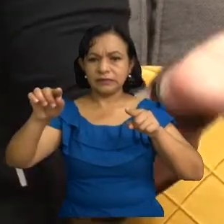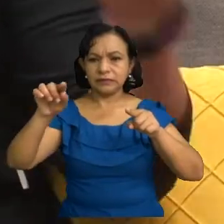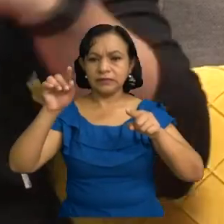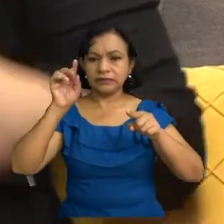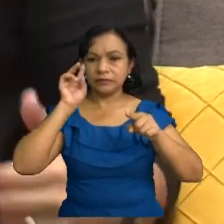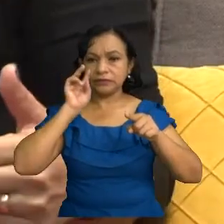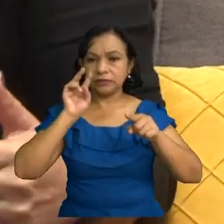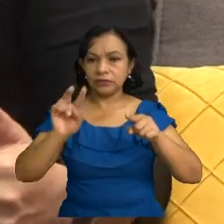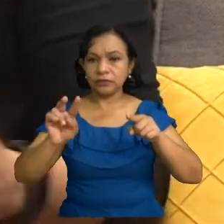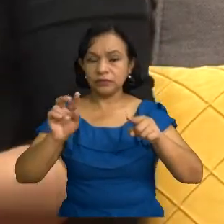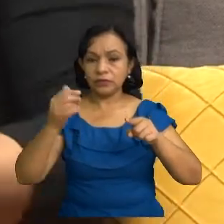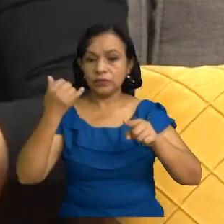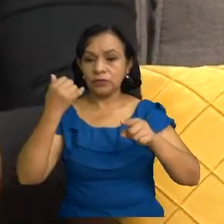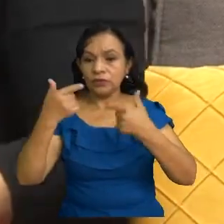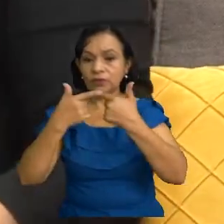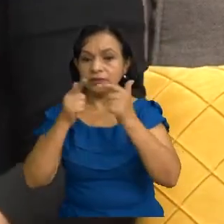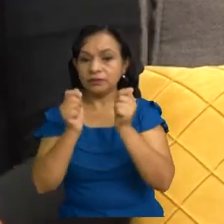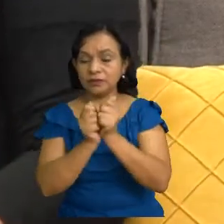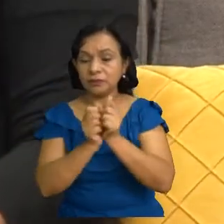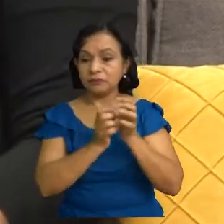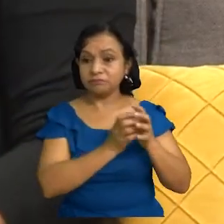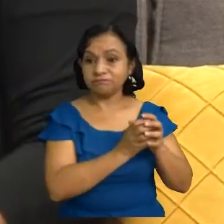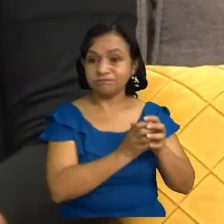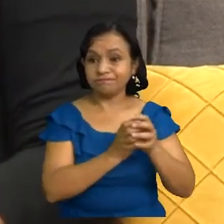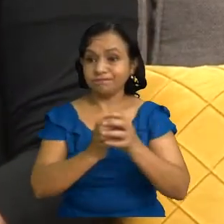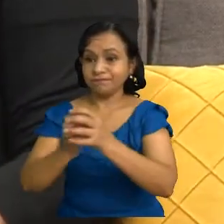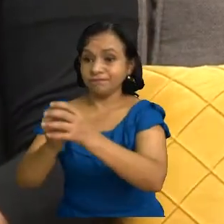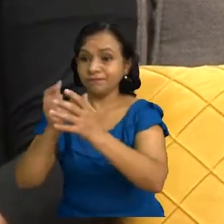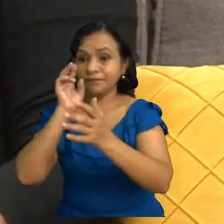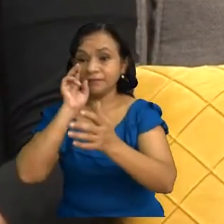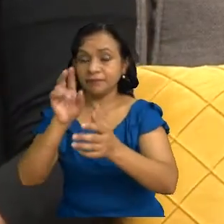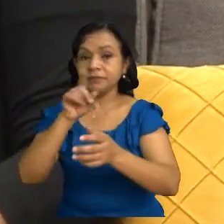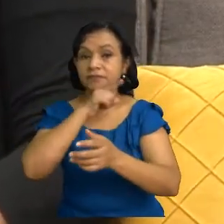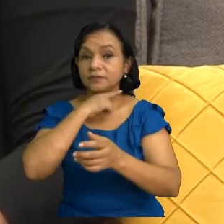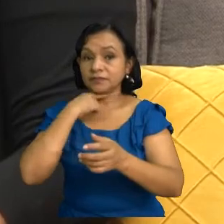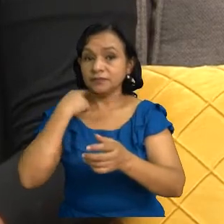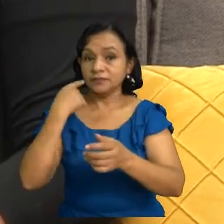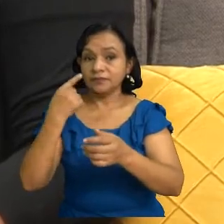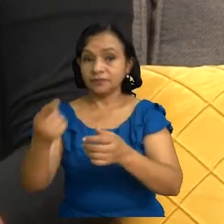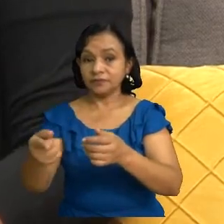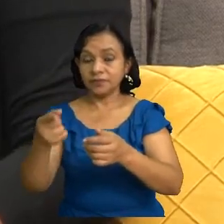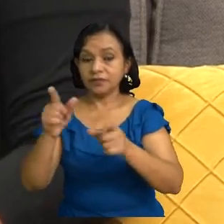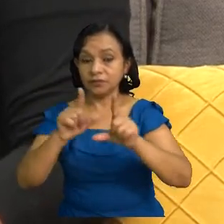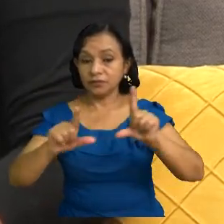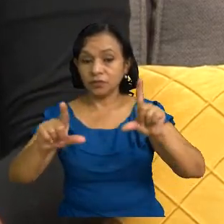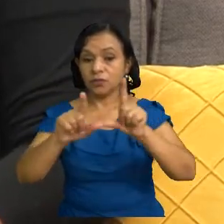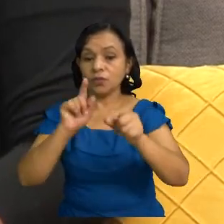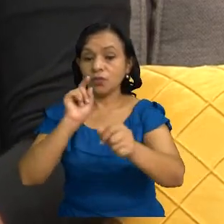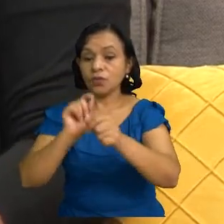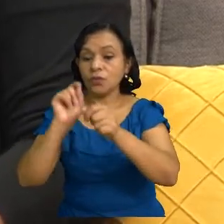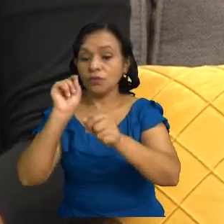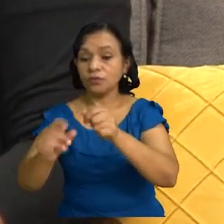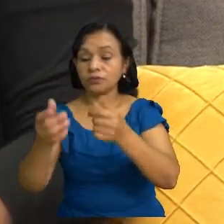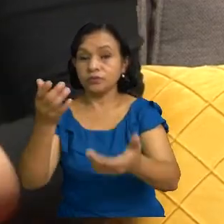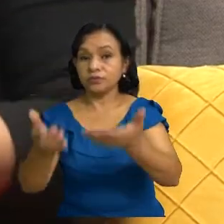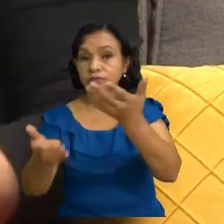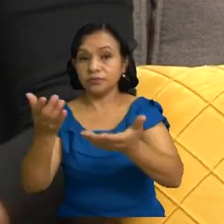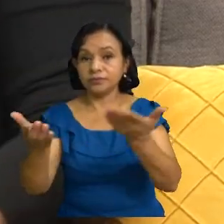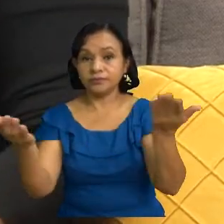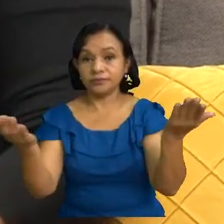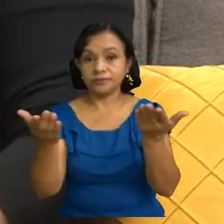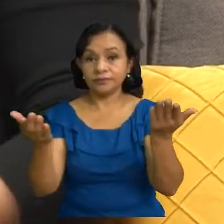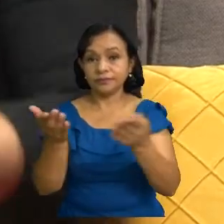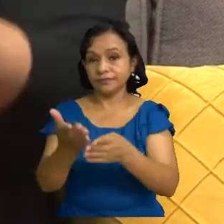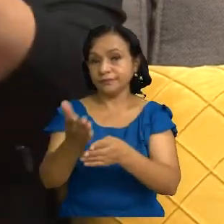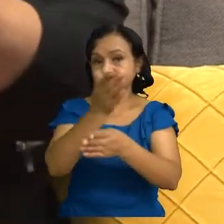hacemos la comisión y vamos al punto a ver si efectivamente eso no es un incendio ya como pasó hace